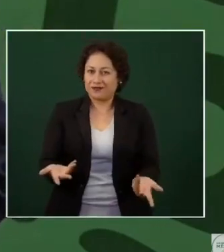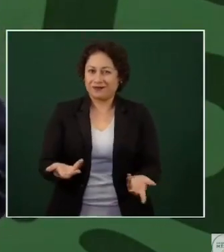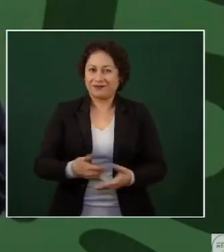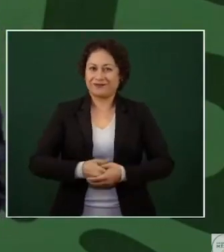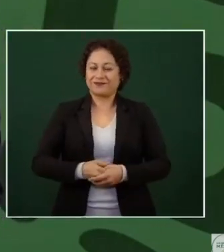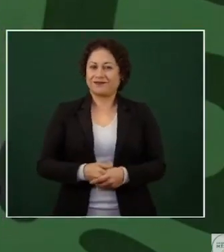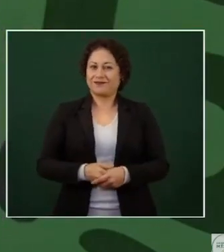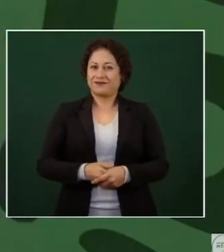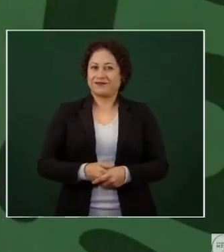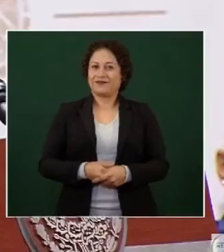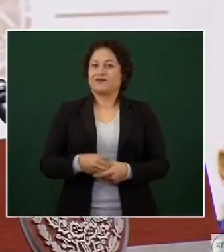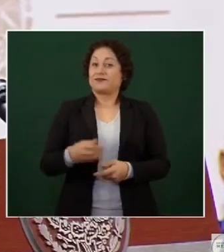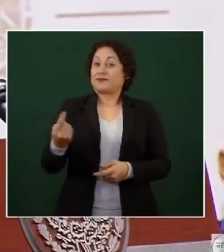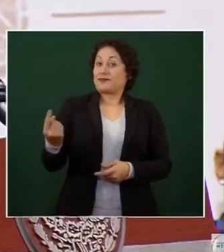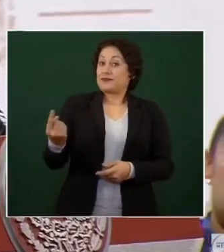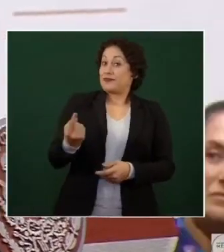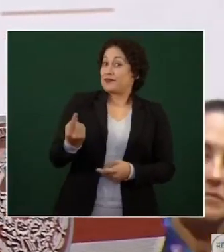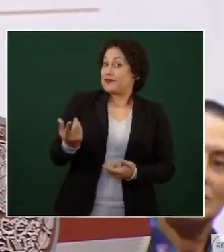qué